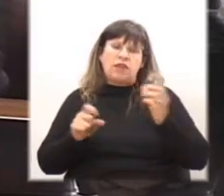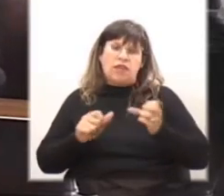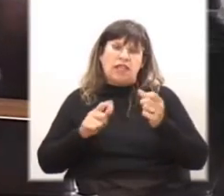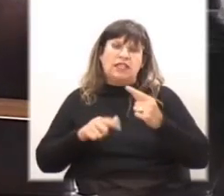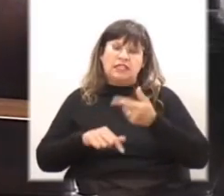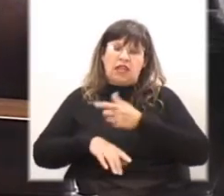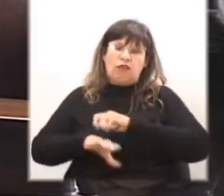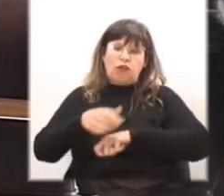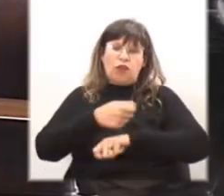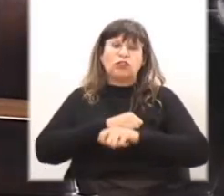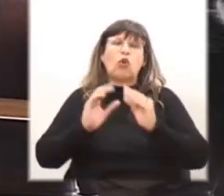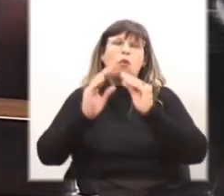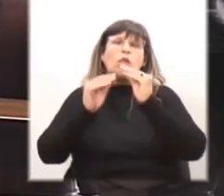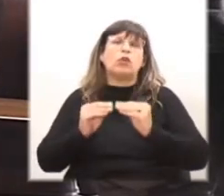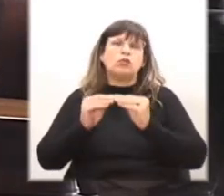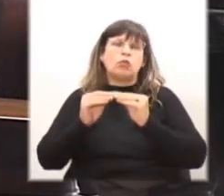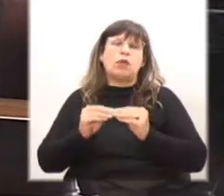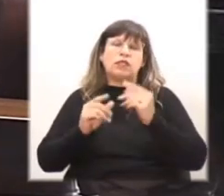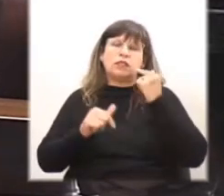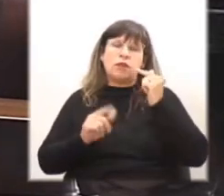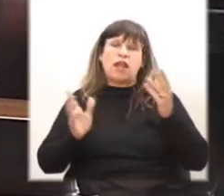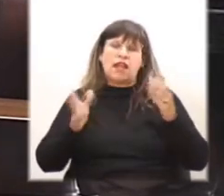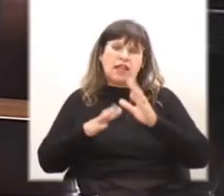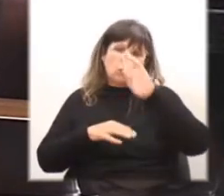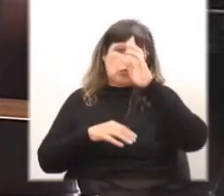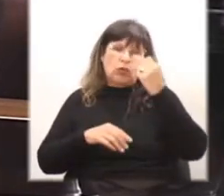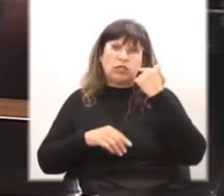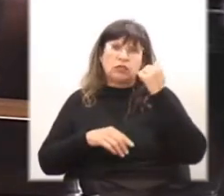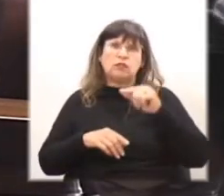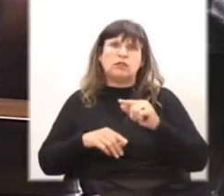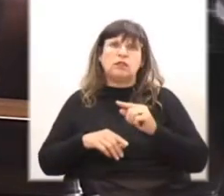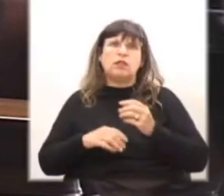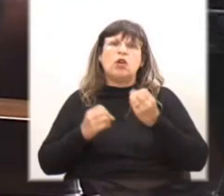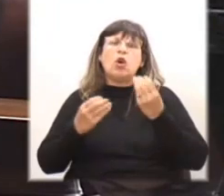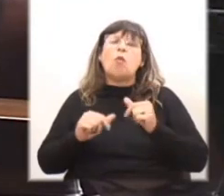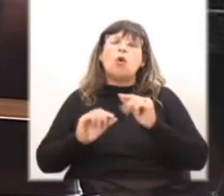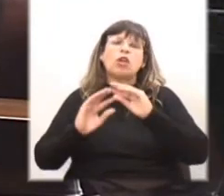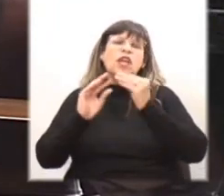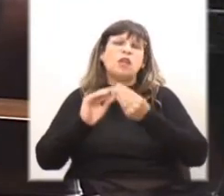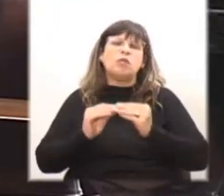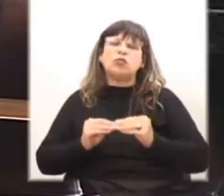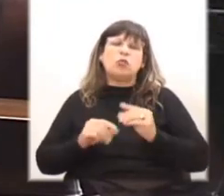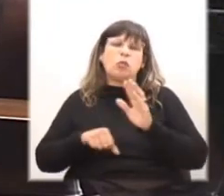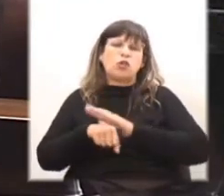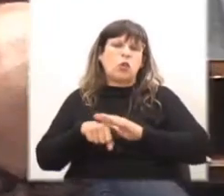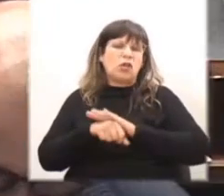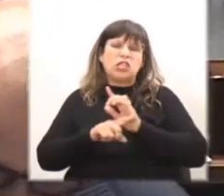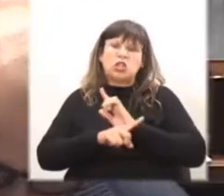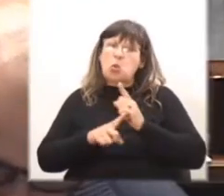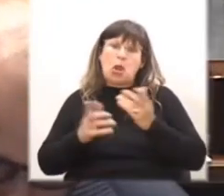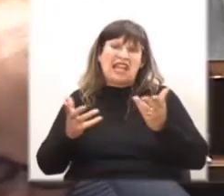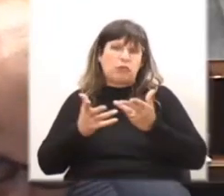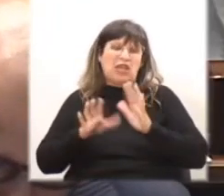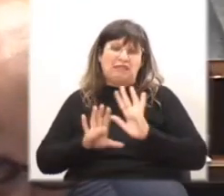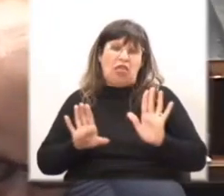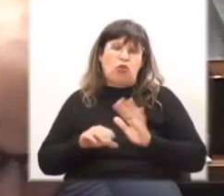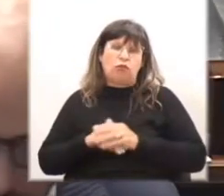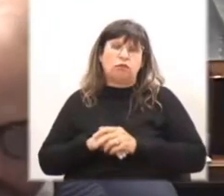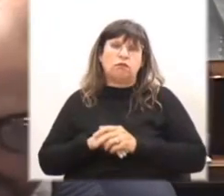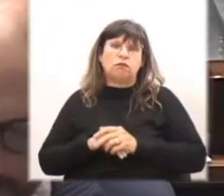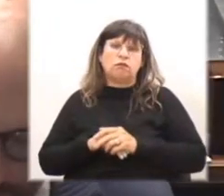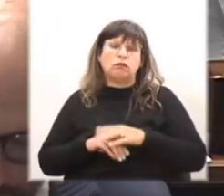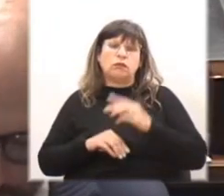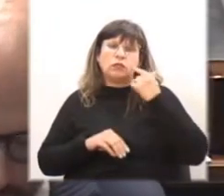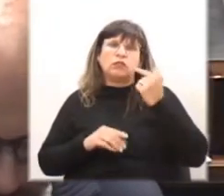esfuerzos presupuestales a la delegación uruguaya en CTM porque el presupuesto base no está actualizado. ¿Qué